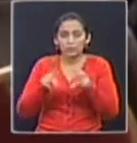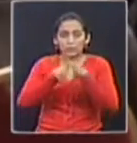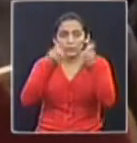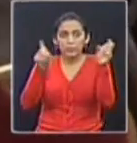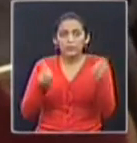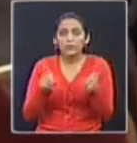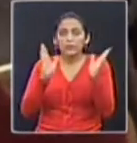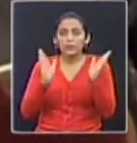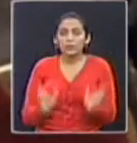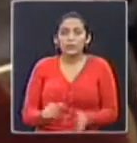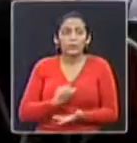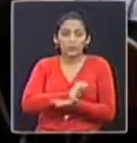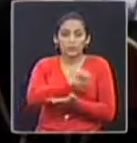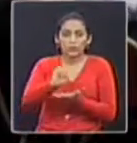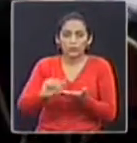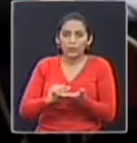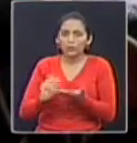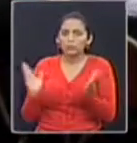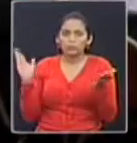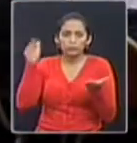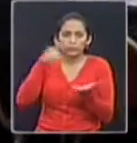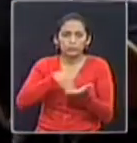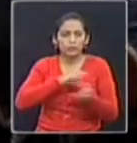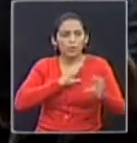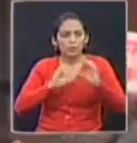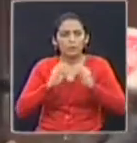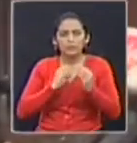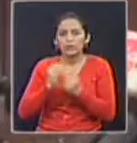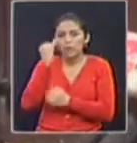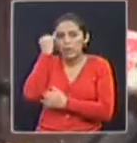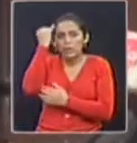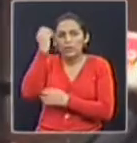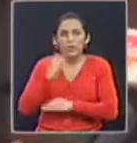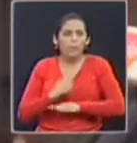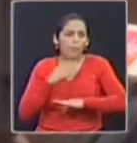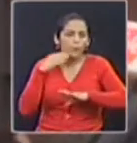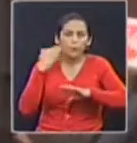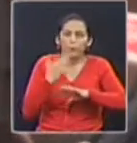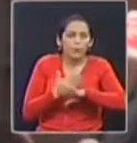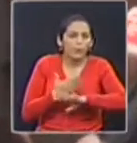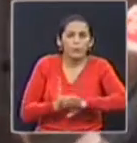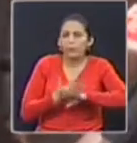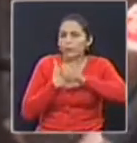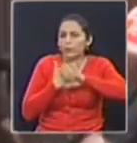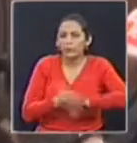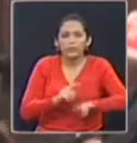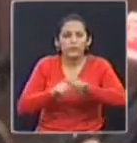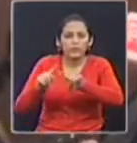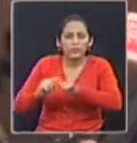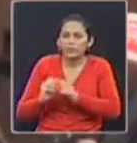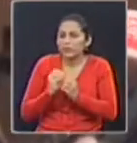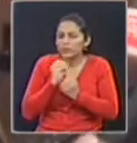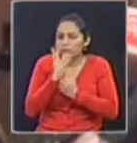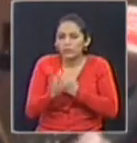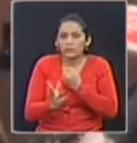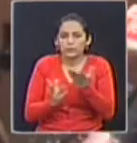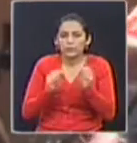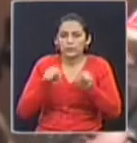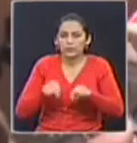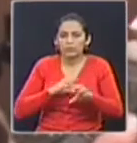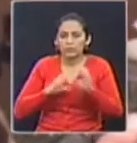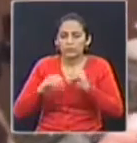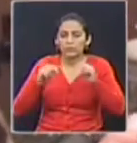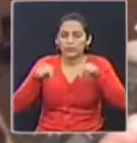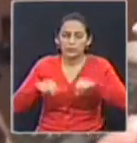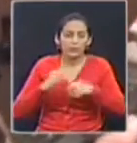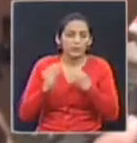para conocer los lineamientos del diálogo y presentar propuestas. Este es el espacio idóneo justamente para que dentro de un diálogo tripartito,